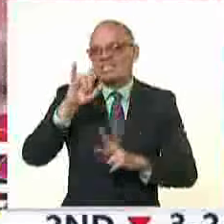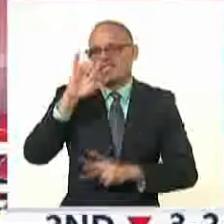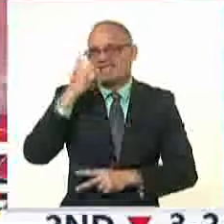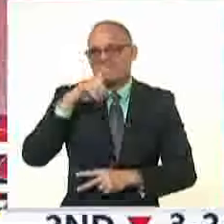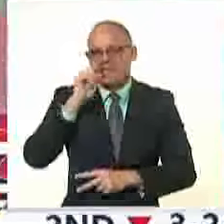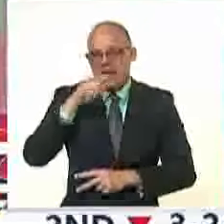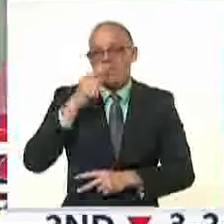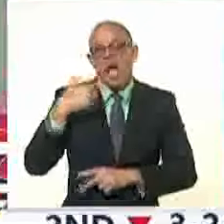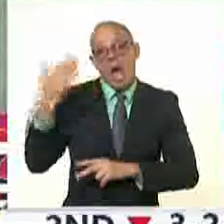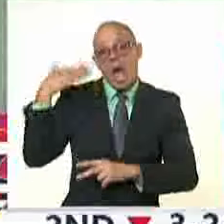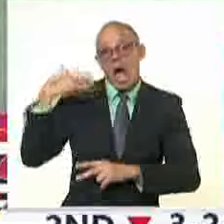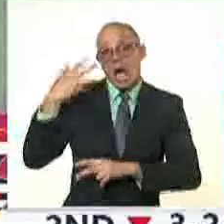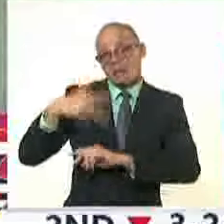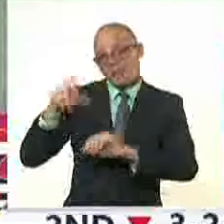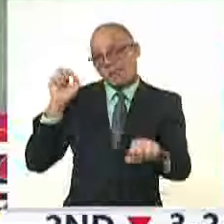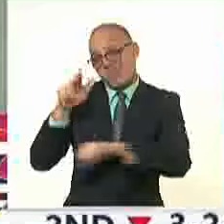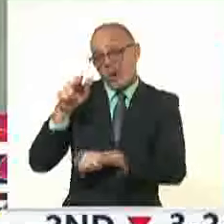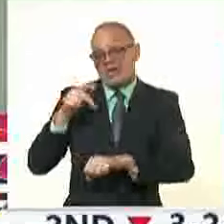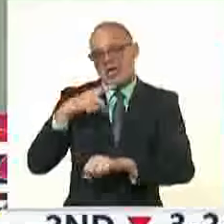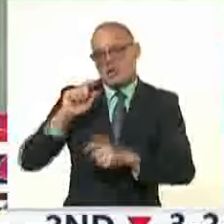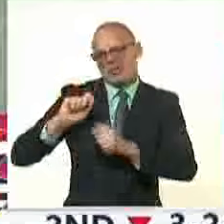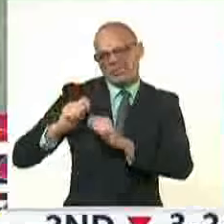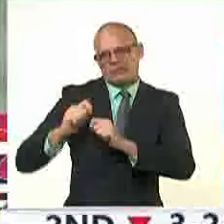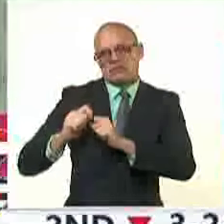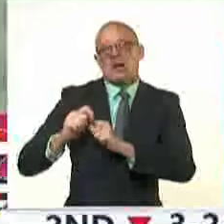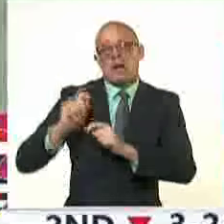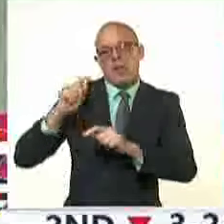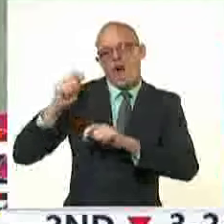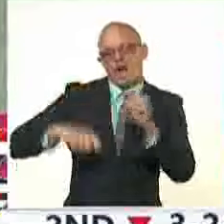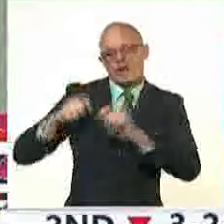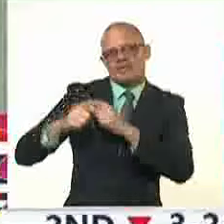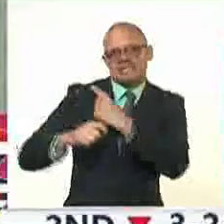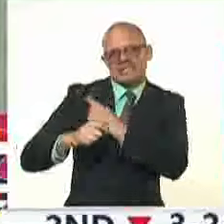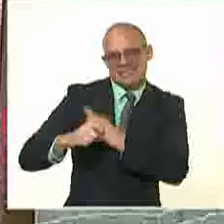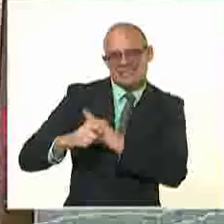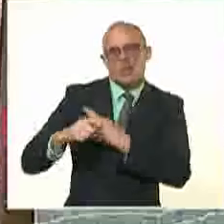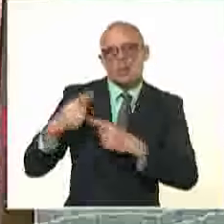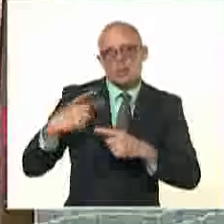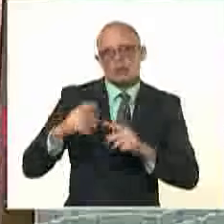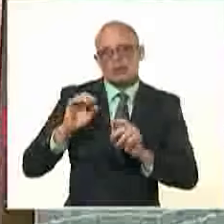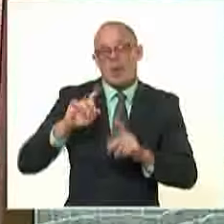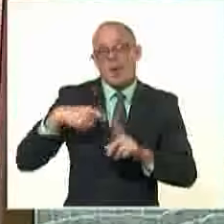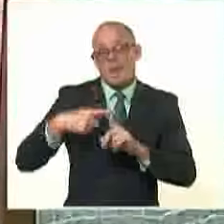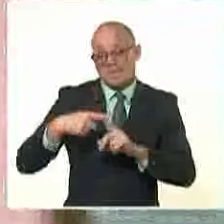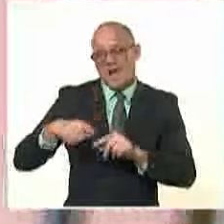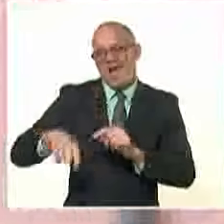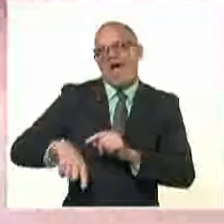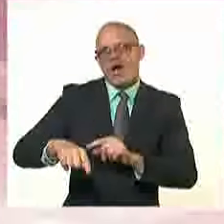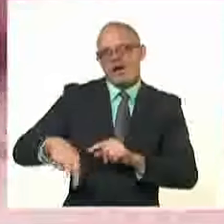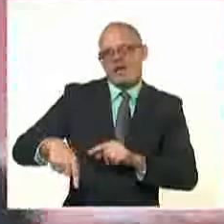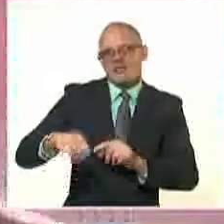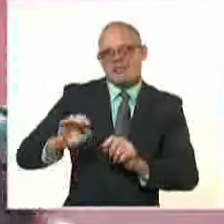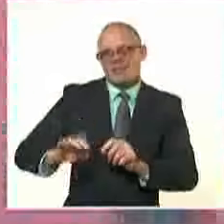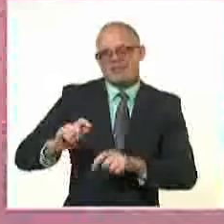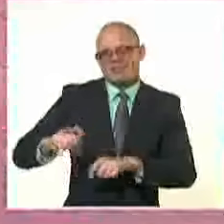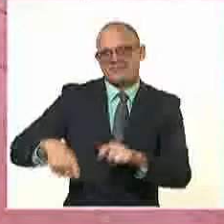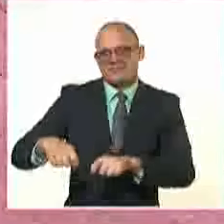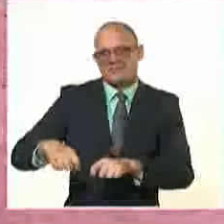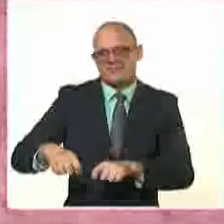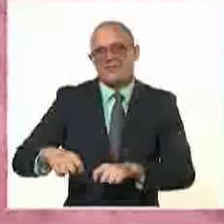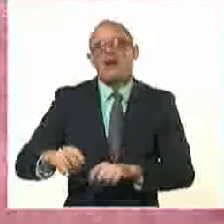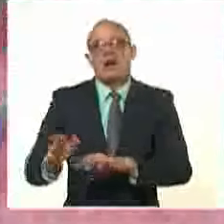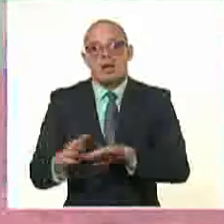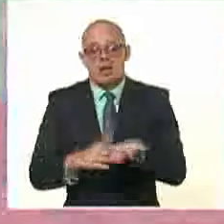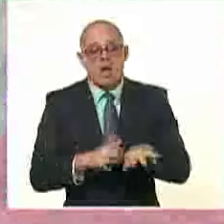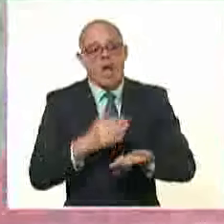lanzadora continúa el proceso de recuperación de una cirugía para corregir una lesión en la rodilla. Será una excelente oportunidad para que las dirigidas